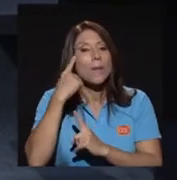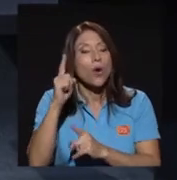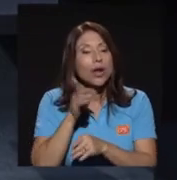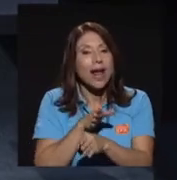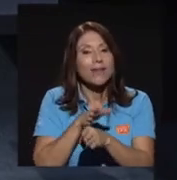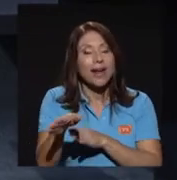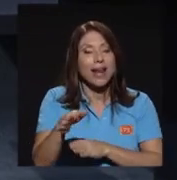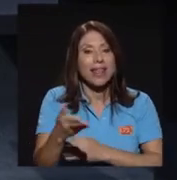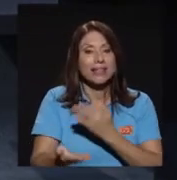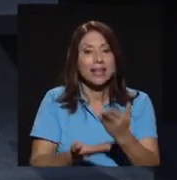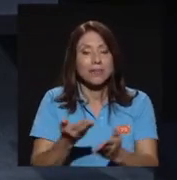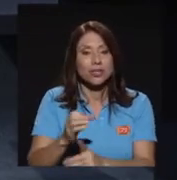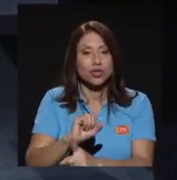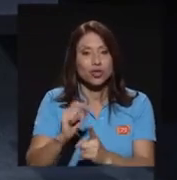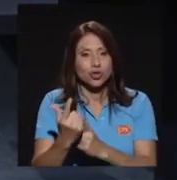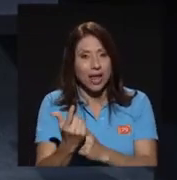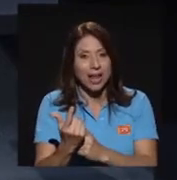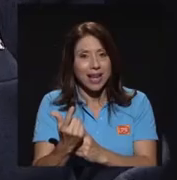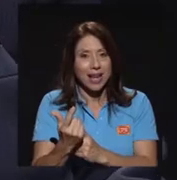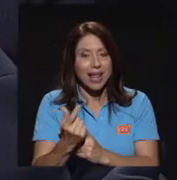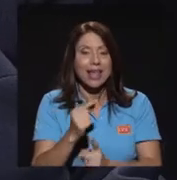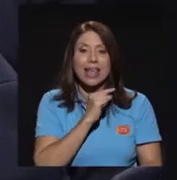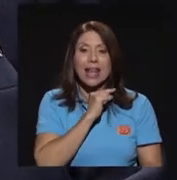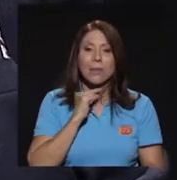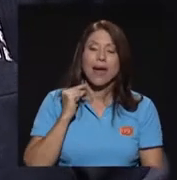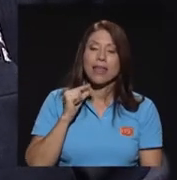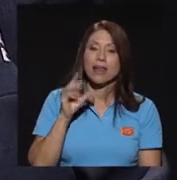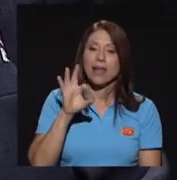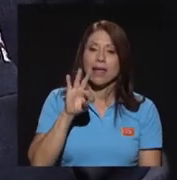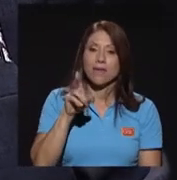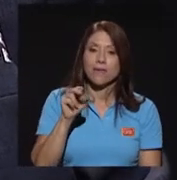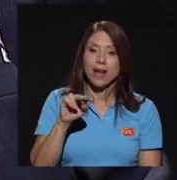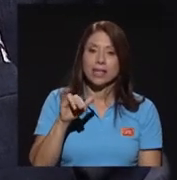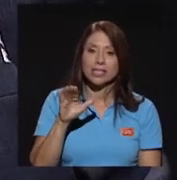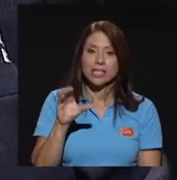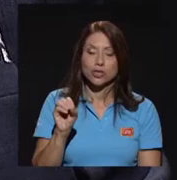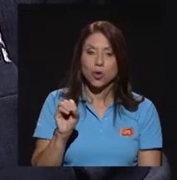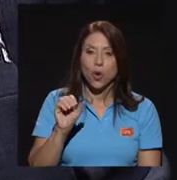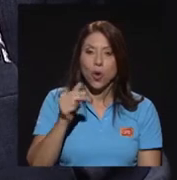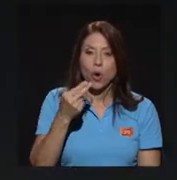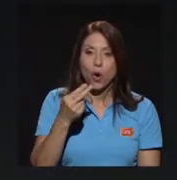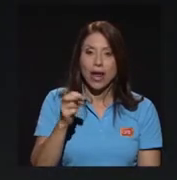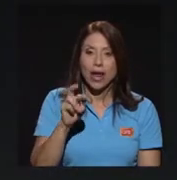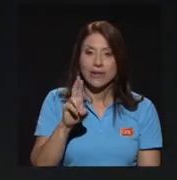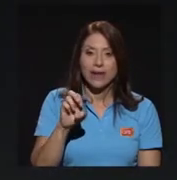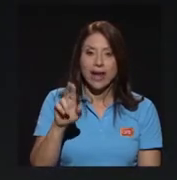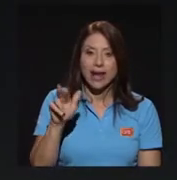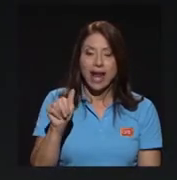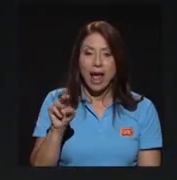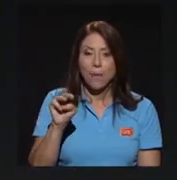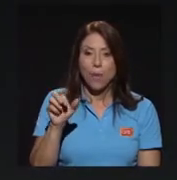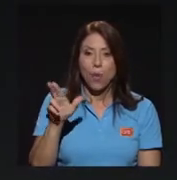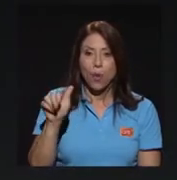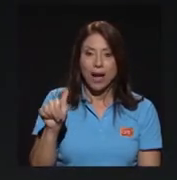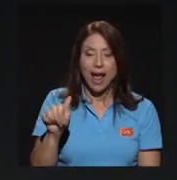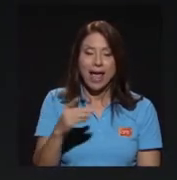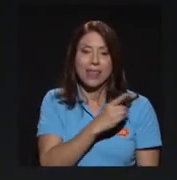padre francisco herrera se enamora y dirigía con